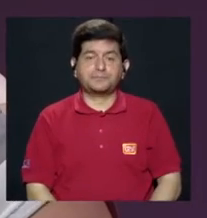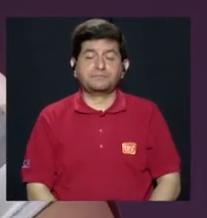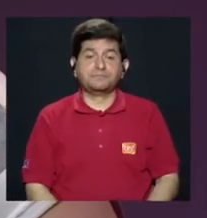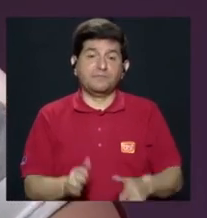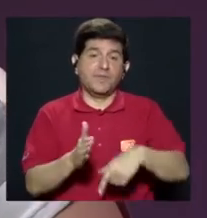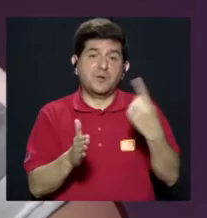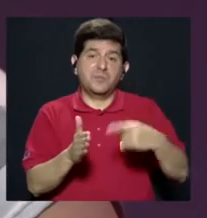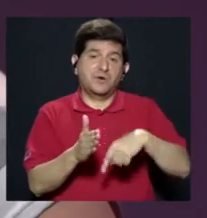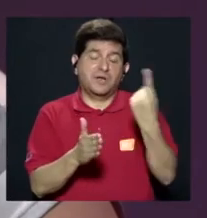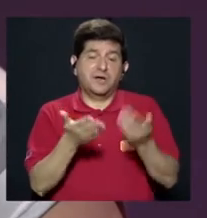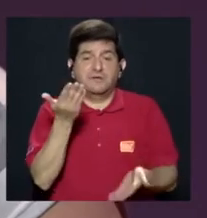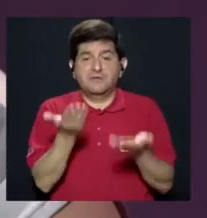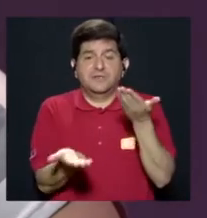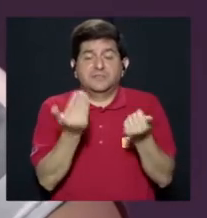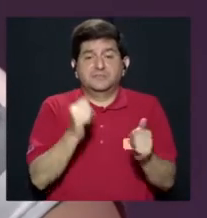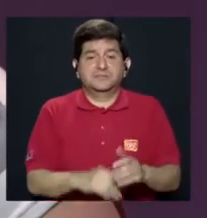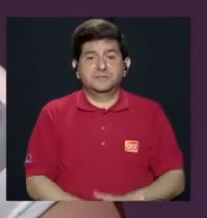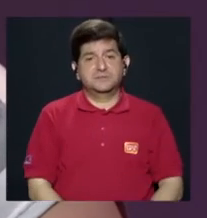veces faltan